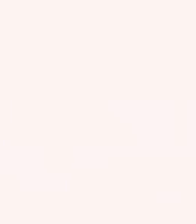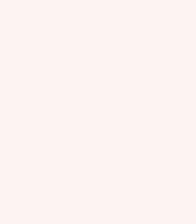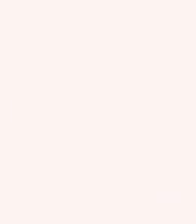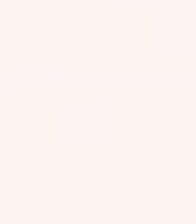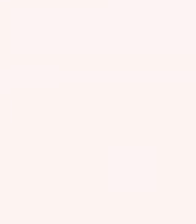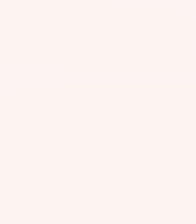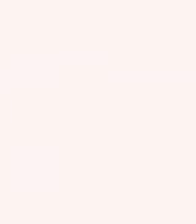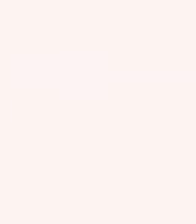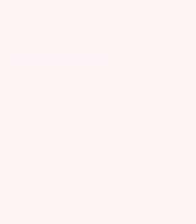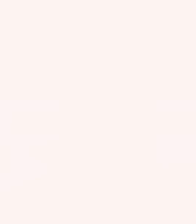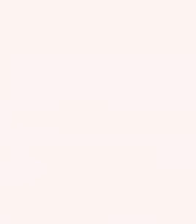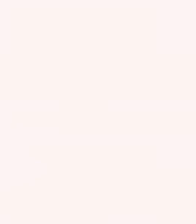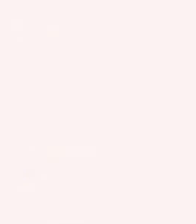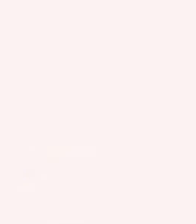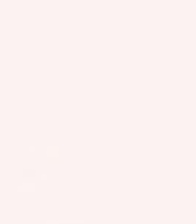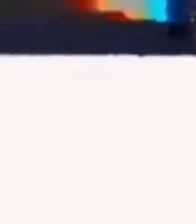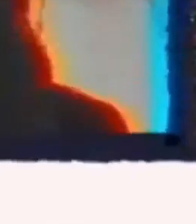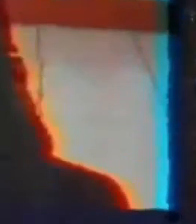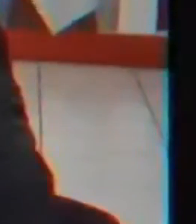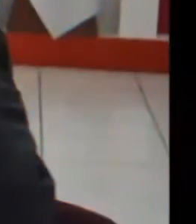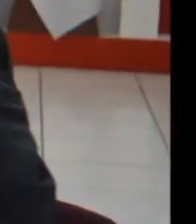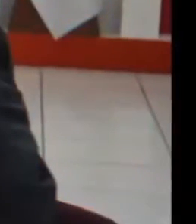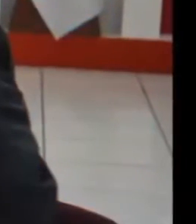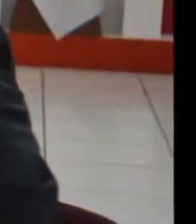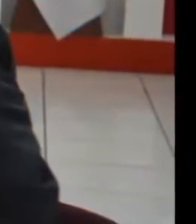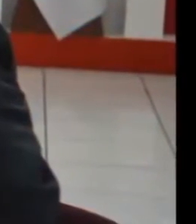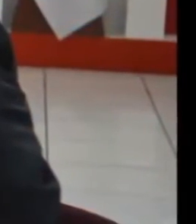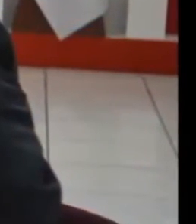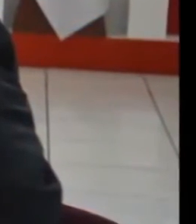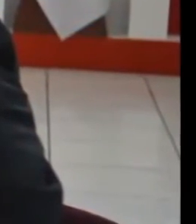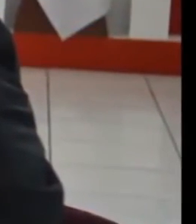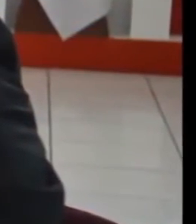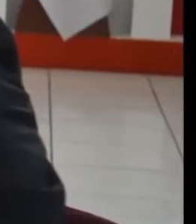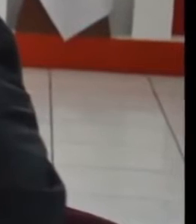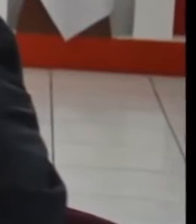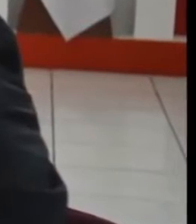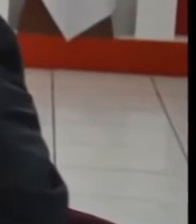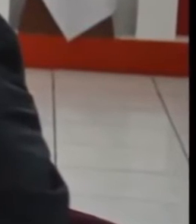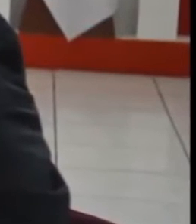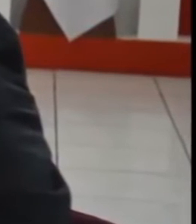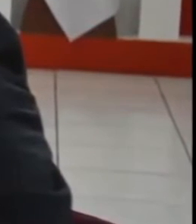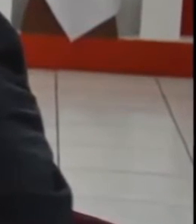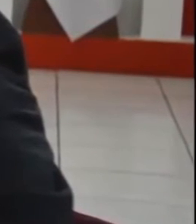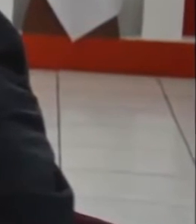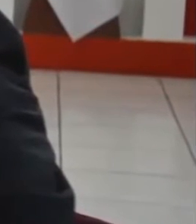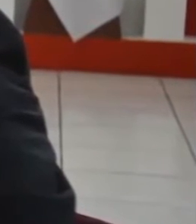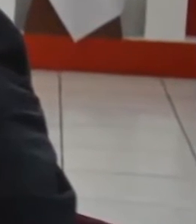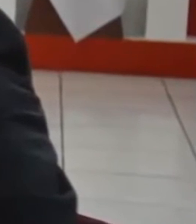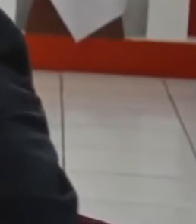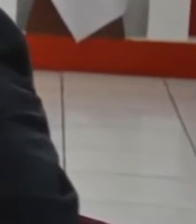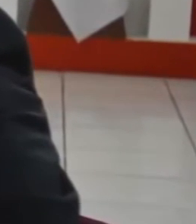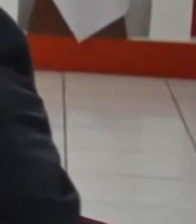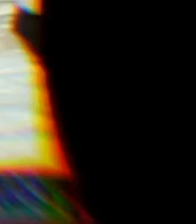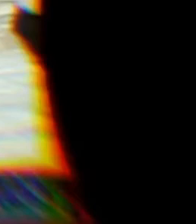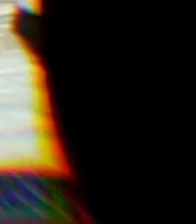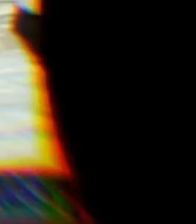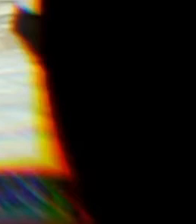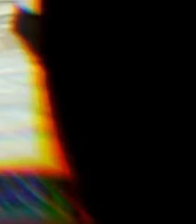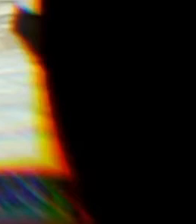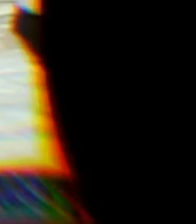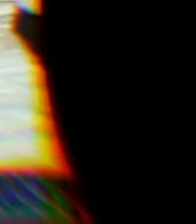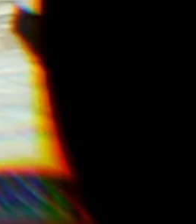testigo, que actualmente cumple una condena de 20 años de cárcel en los Estados Unidos, declaró haber recibido 2 millones de pesos mensuales de parte